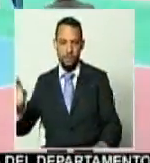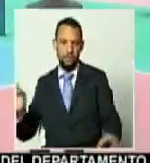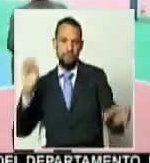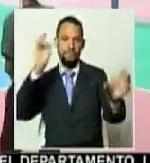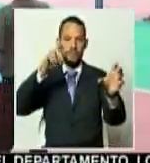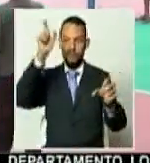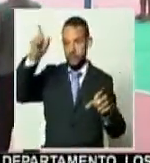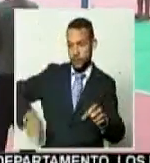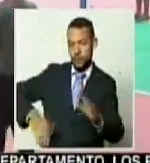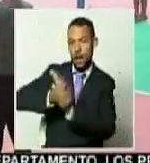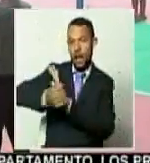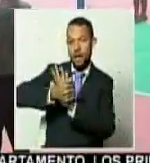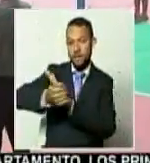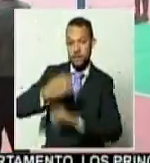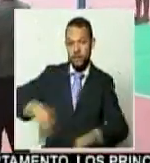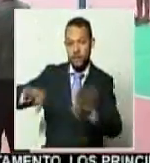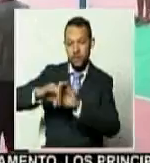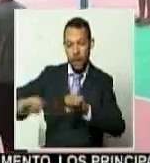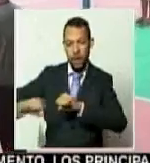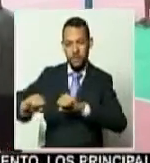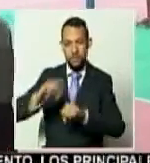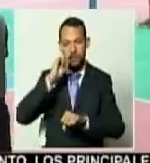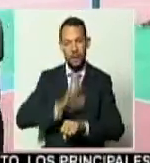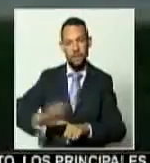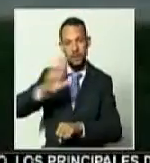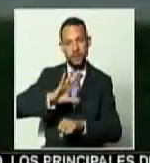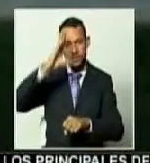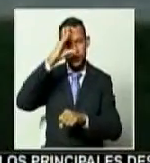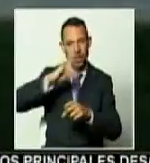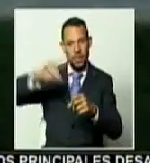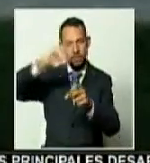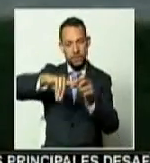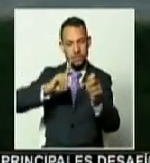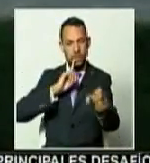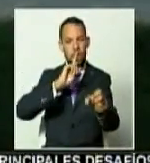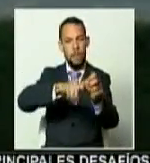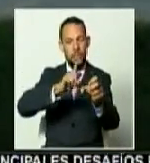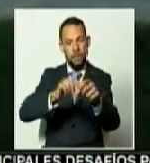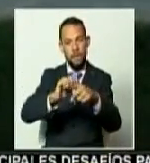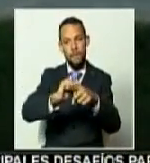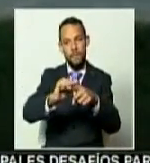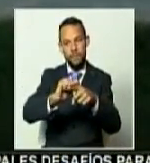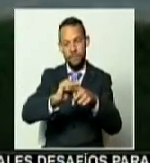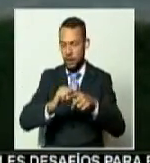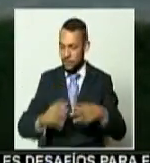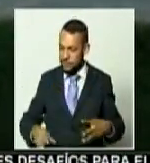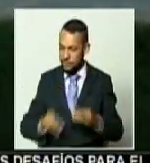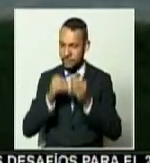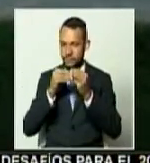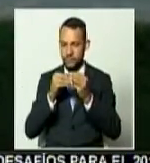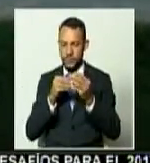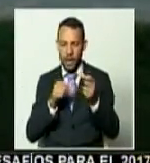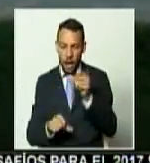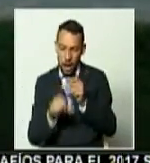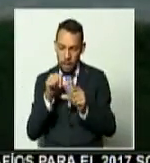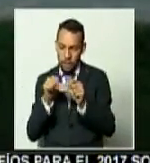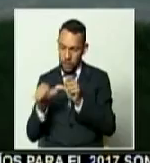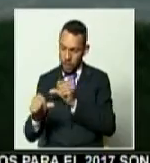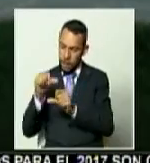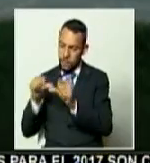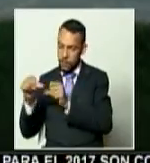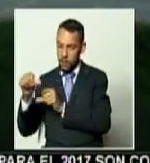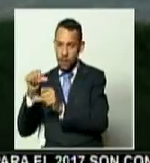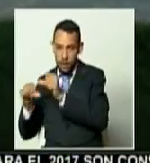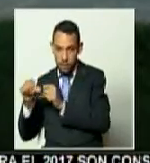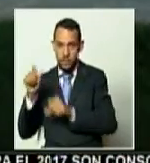de eventos masifica el baloncesto en el departamento del Quindío. Sí, fue de mucha importancia la rotación, en especial